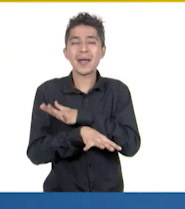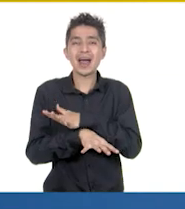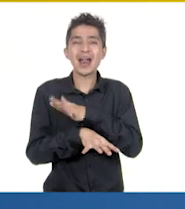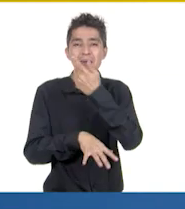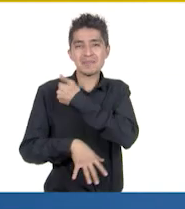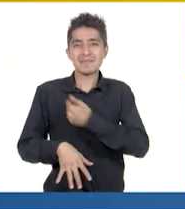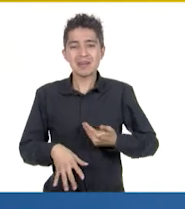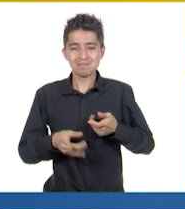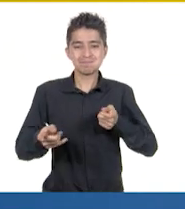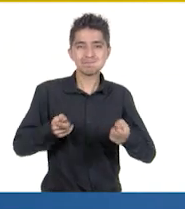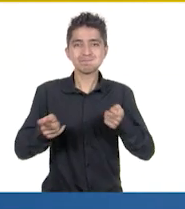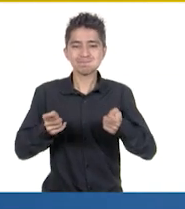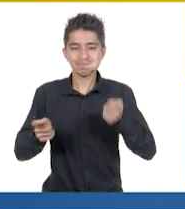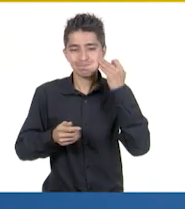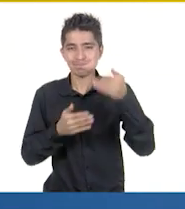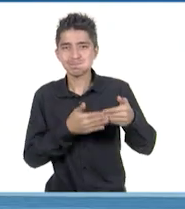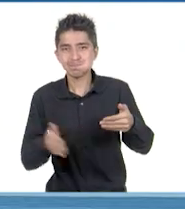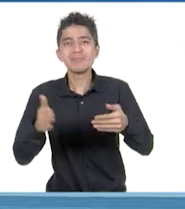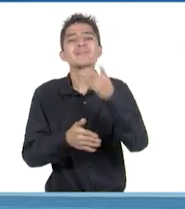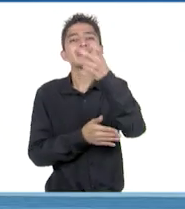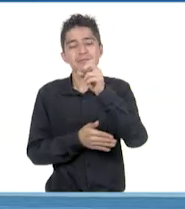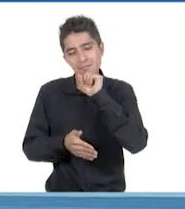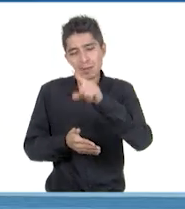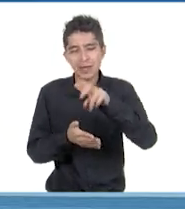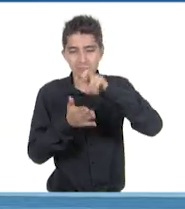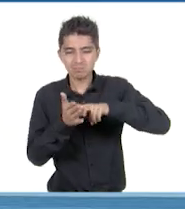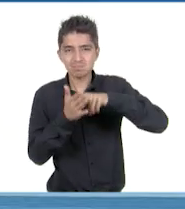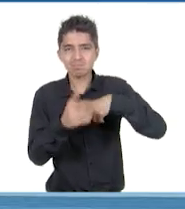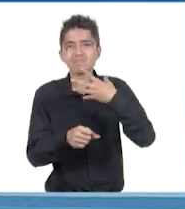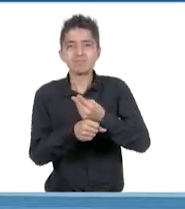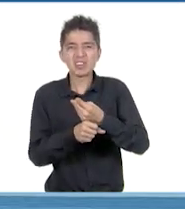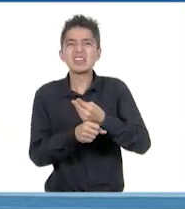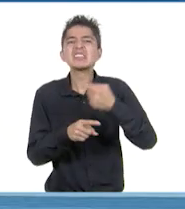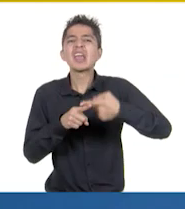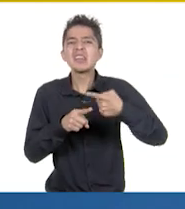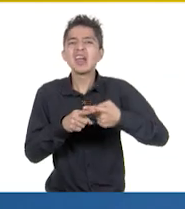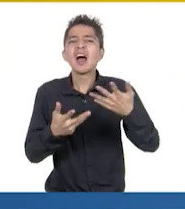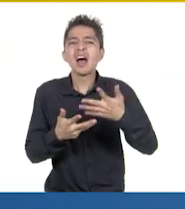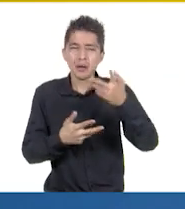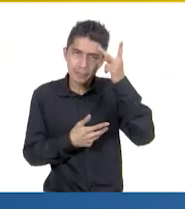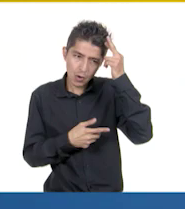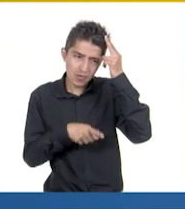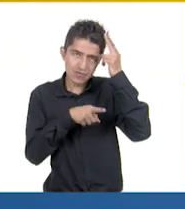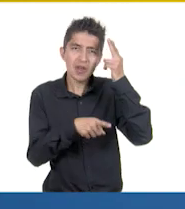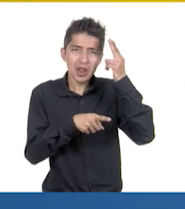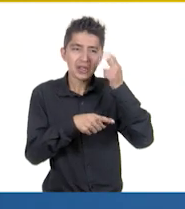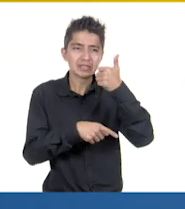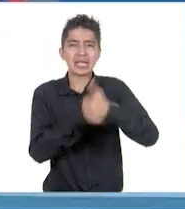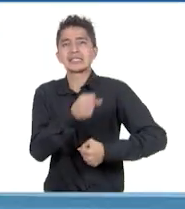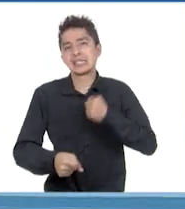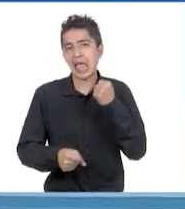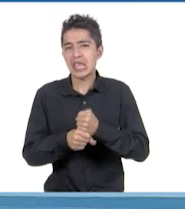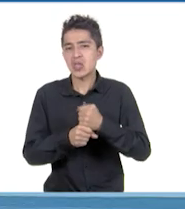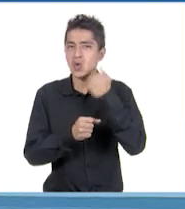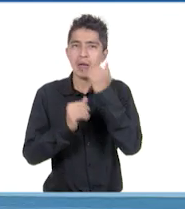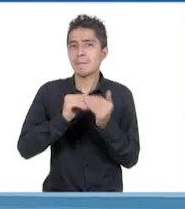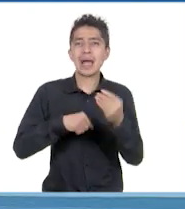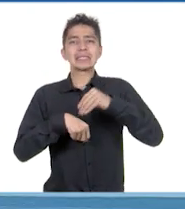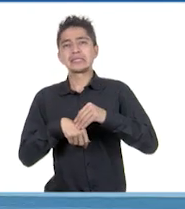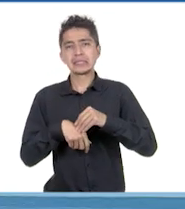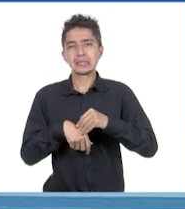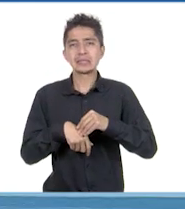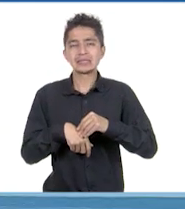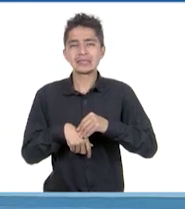cierto. Eso también fue modificado a voluntad de Díaz. Vaya. Díaz pensaba en todo